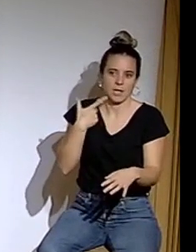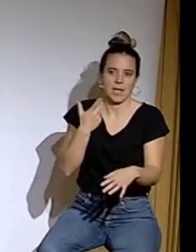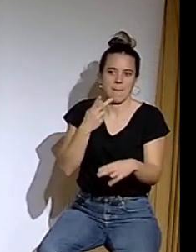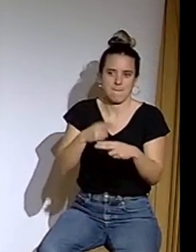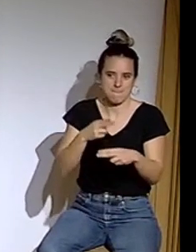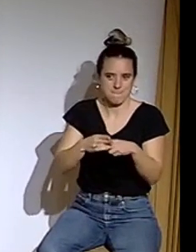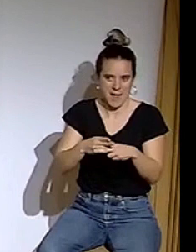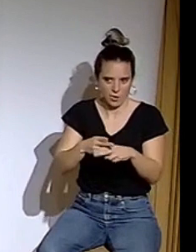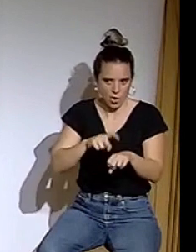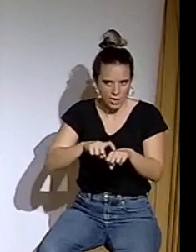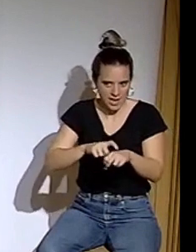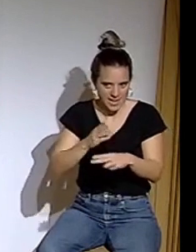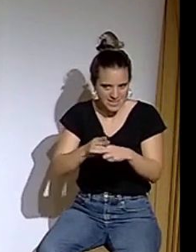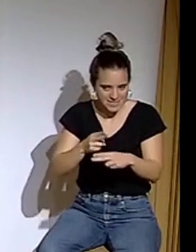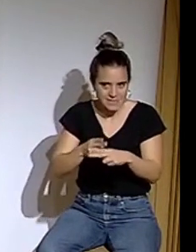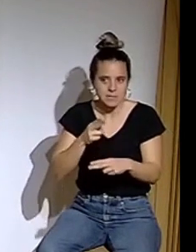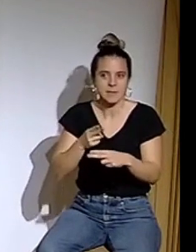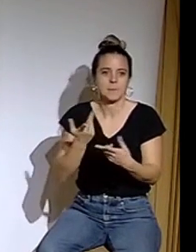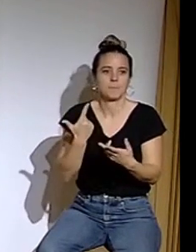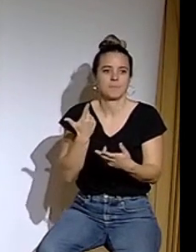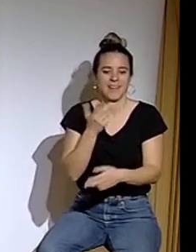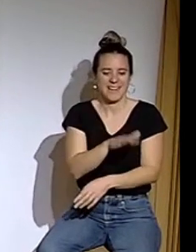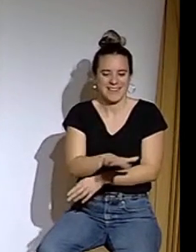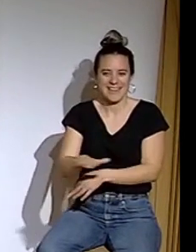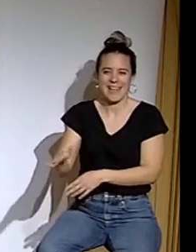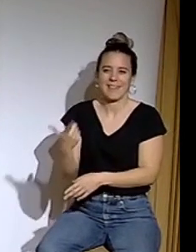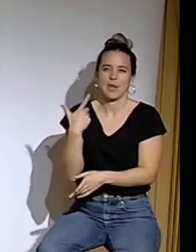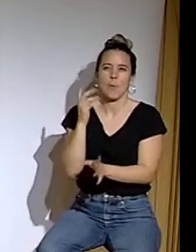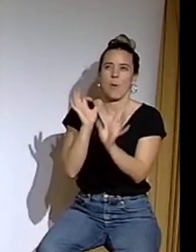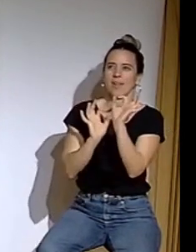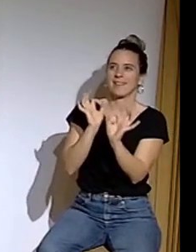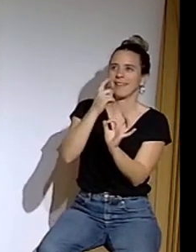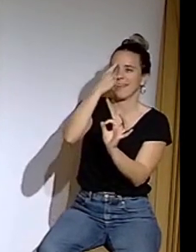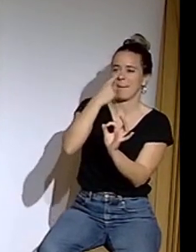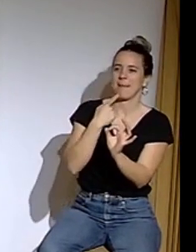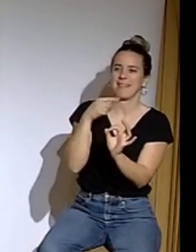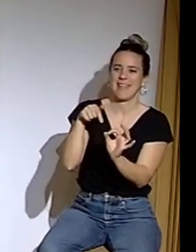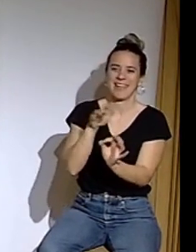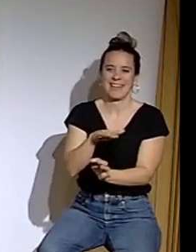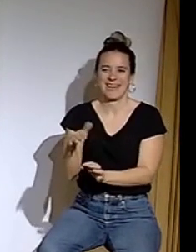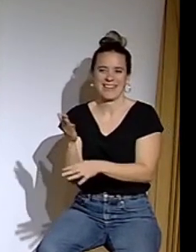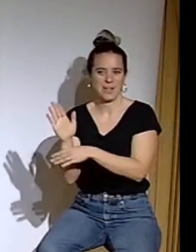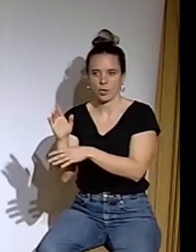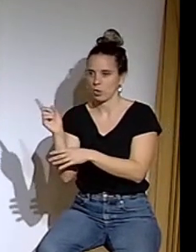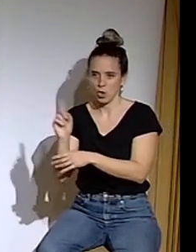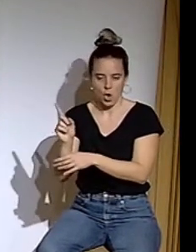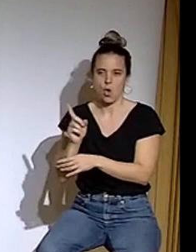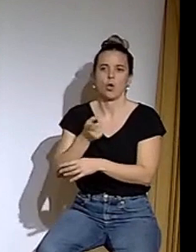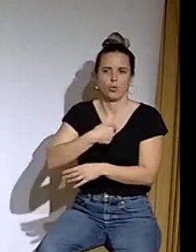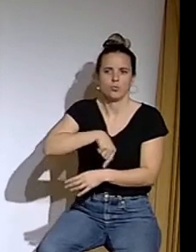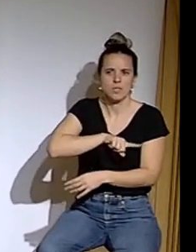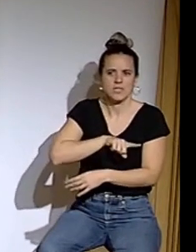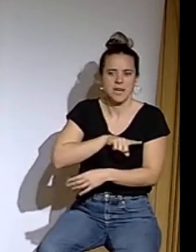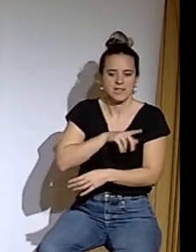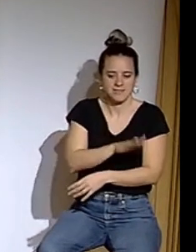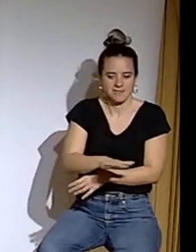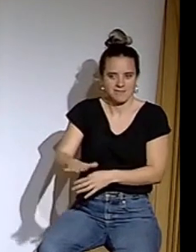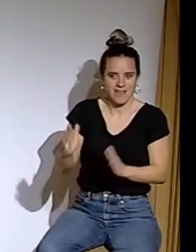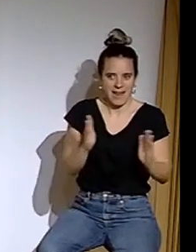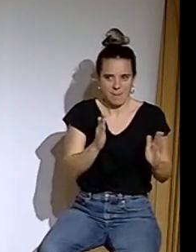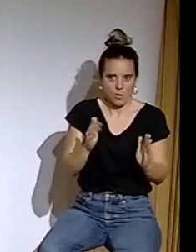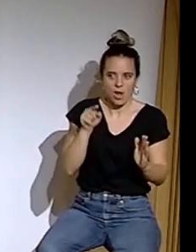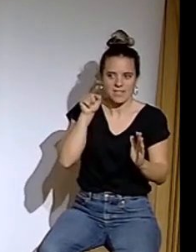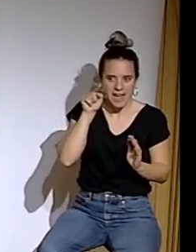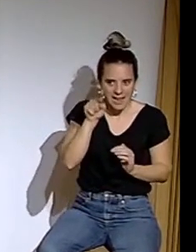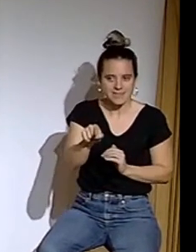las niñeces tan estéticamente Como se muestra acá un niñito no estas son nuestras han sido nuestras niñeces y esas